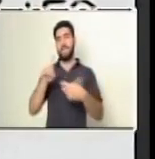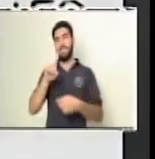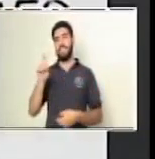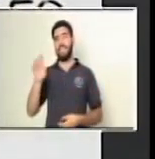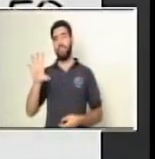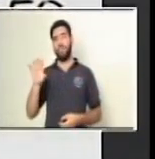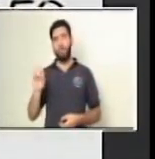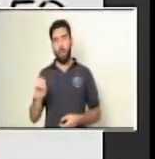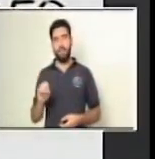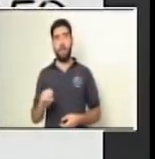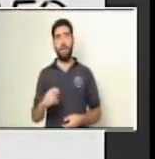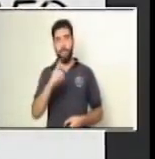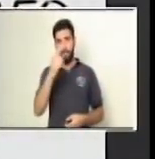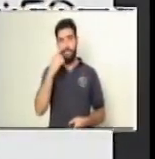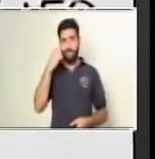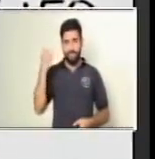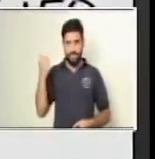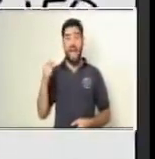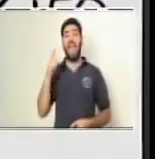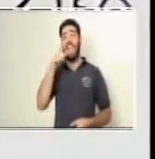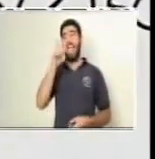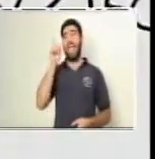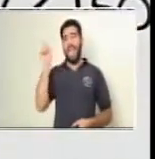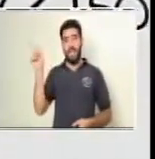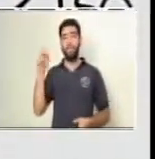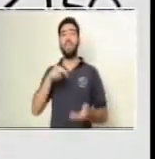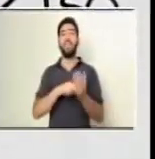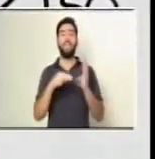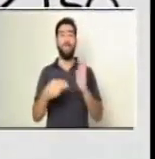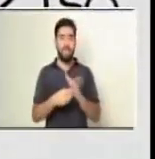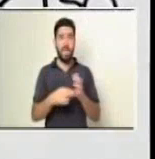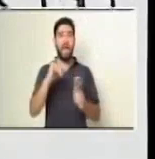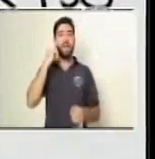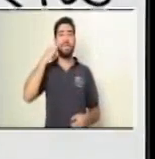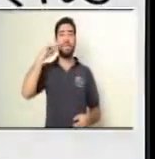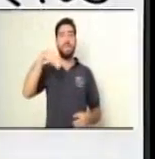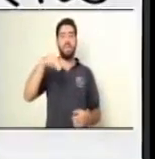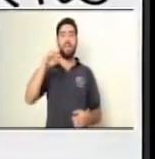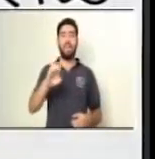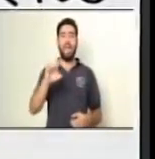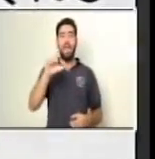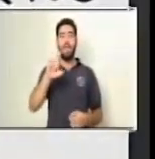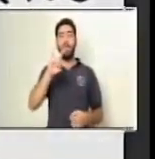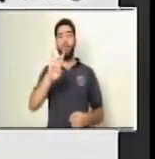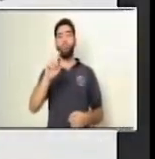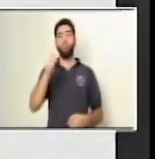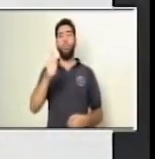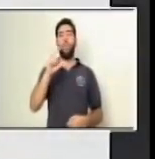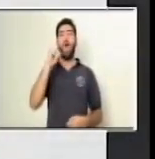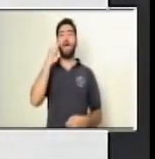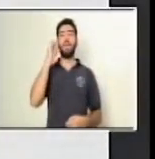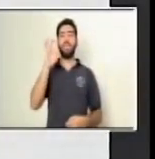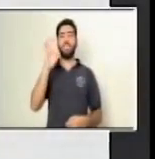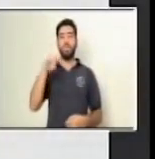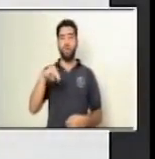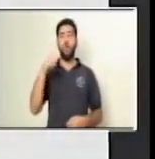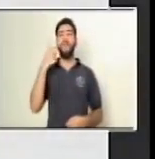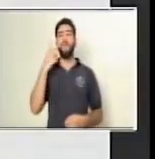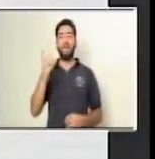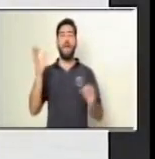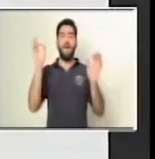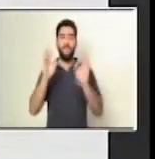a el dinero que él posee o que dispone para comprar las entradas. Entonces,